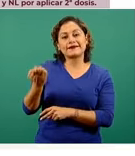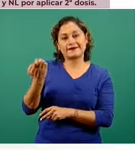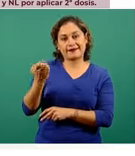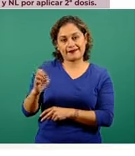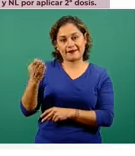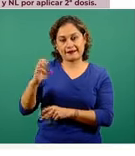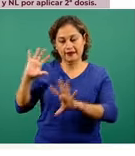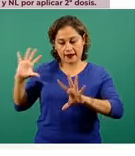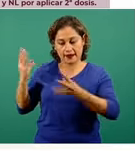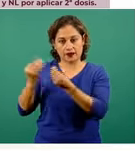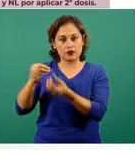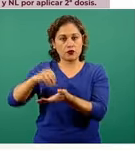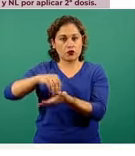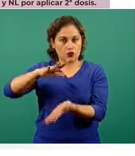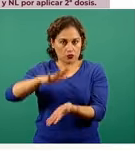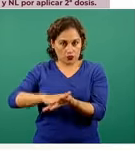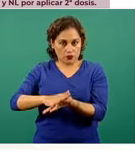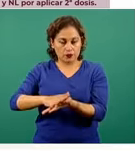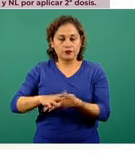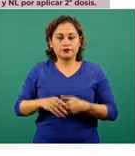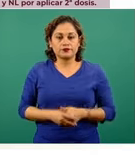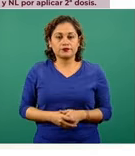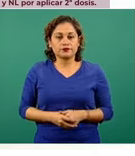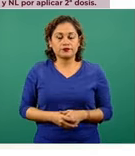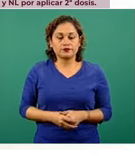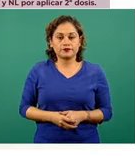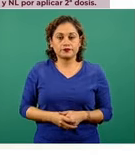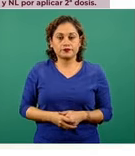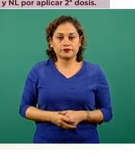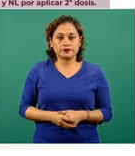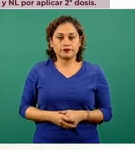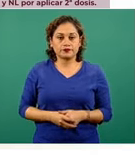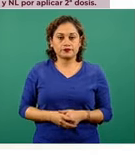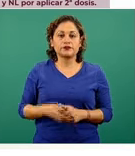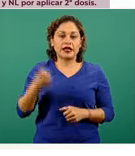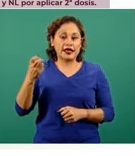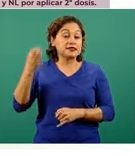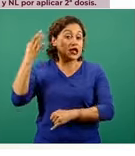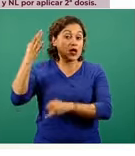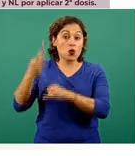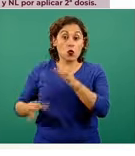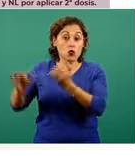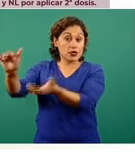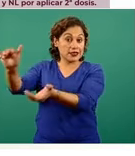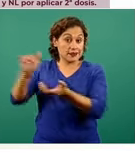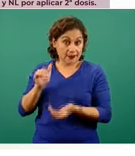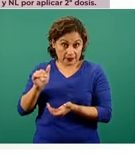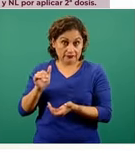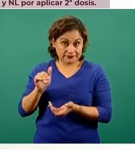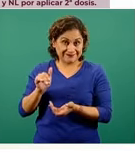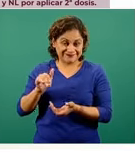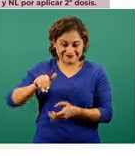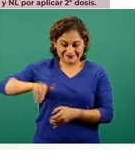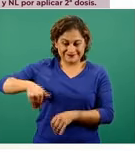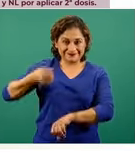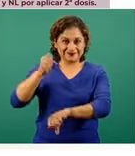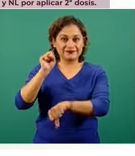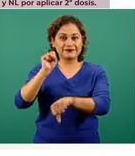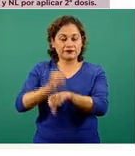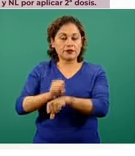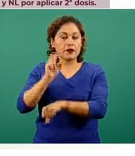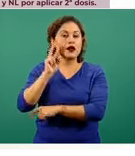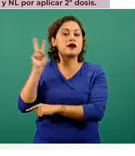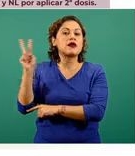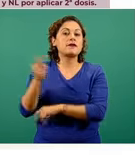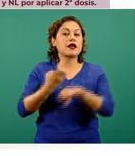esta dotación de dosis que llegó en el último envío de la semana, y entonces aquí tenemos un avance por